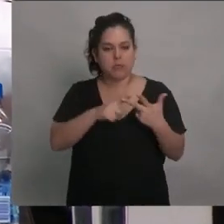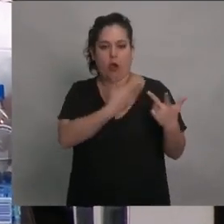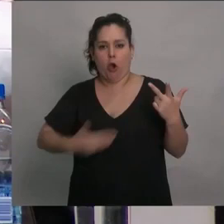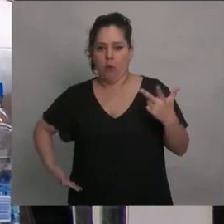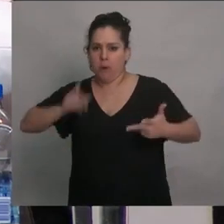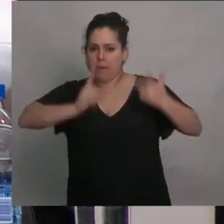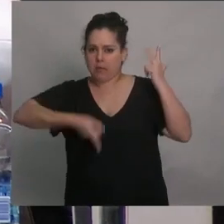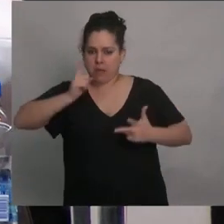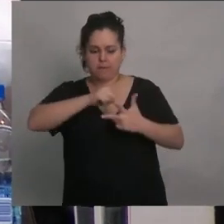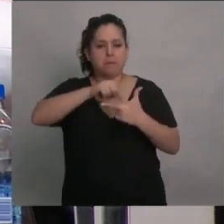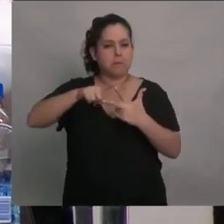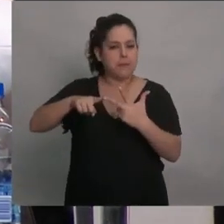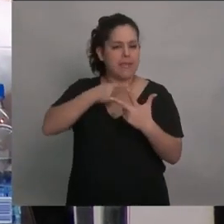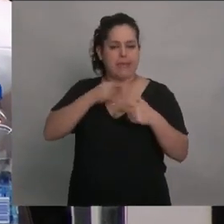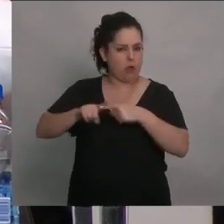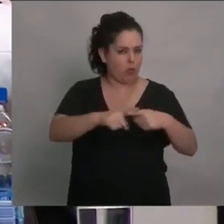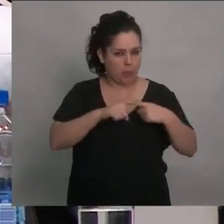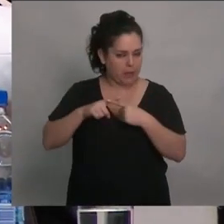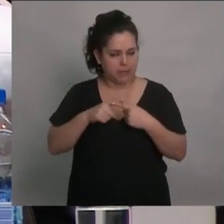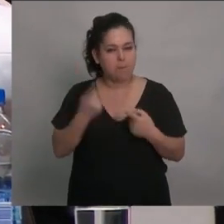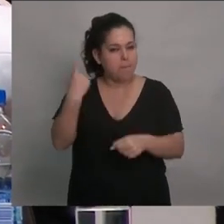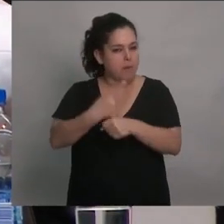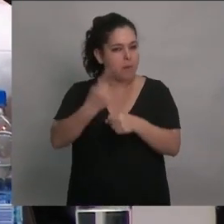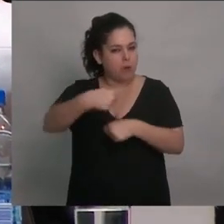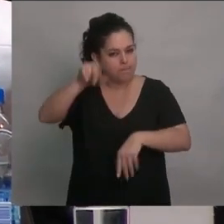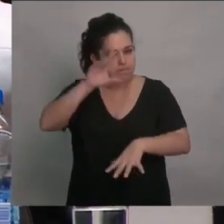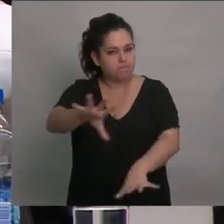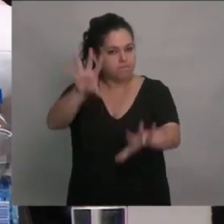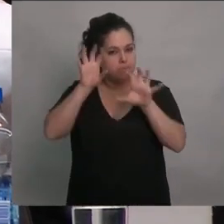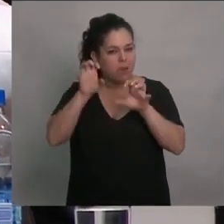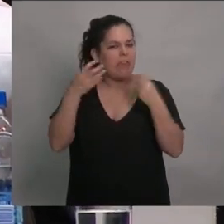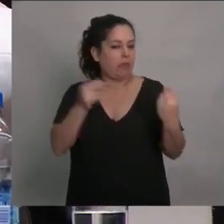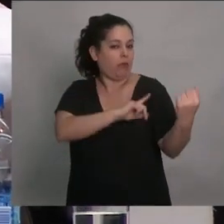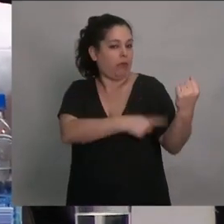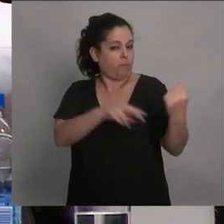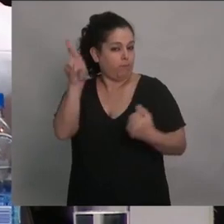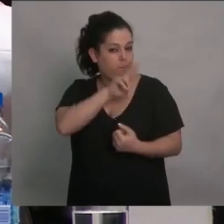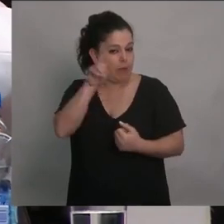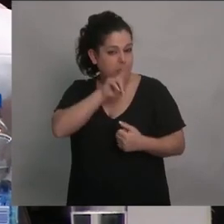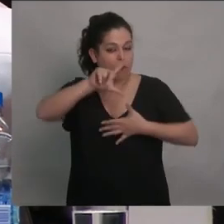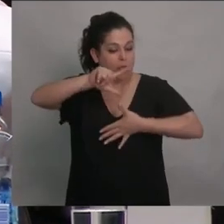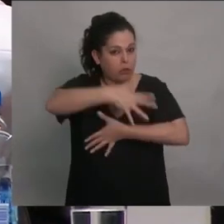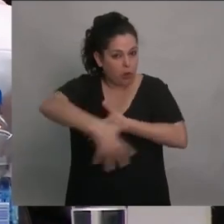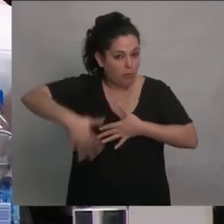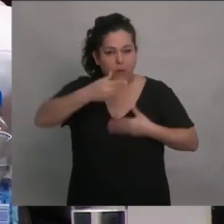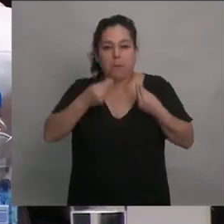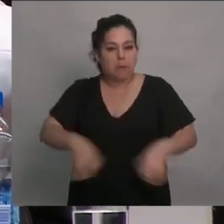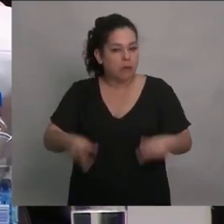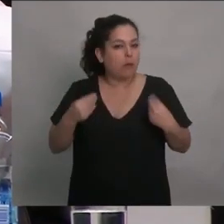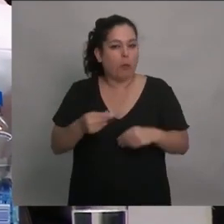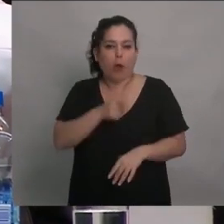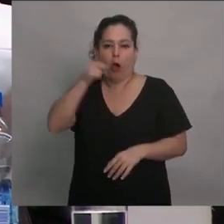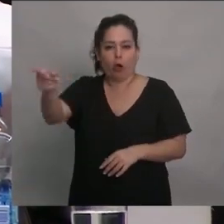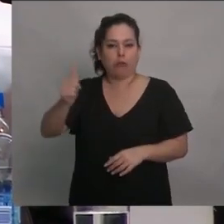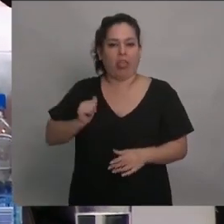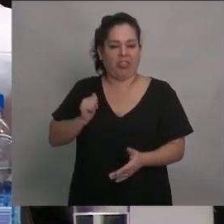es recordarnos que en América Latina nuestros feminismos surgieron confrontando las dictaduras